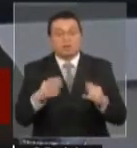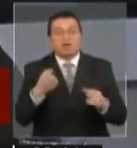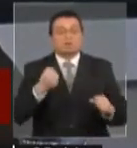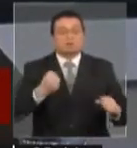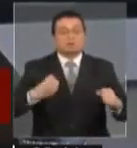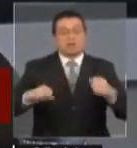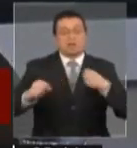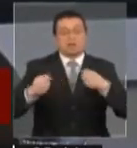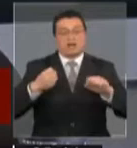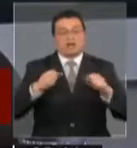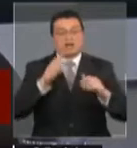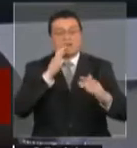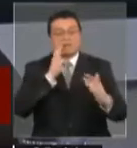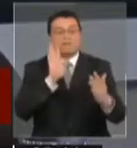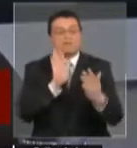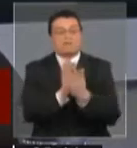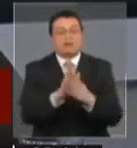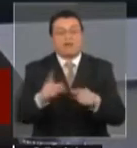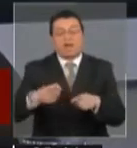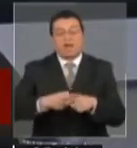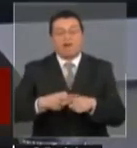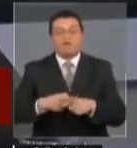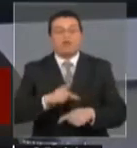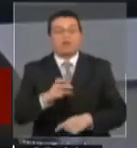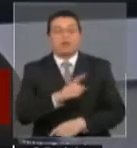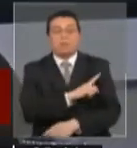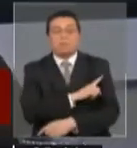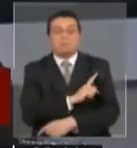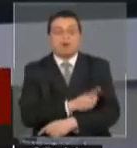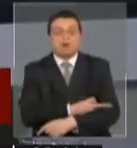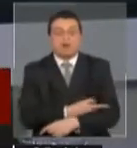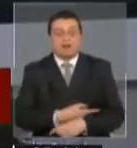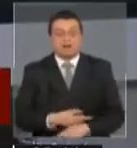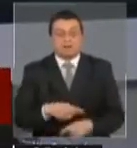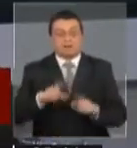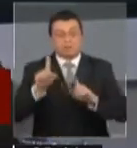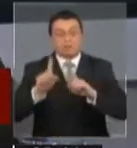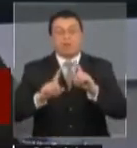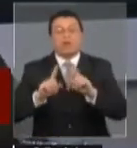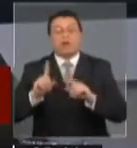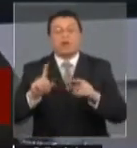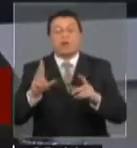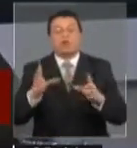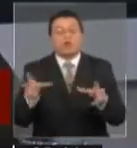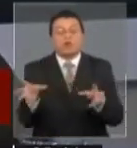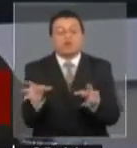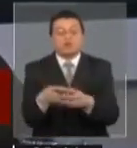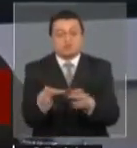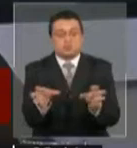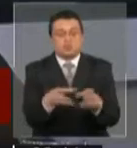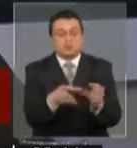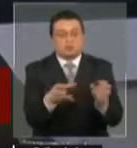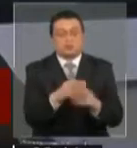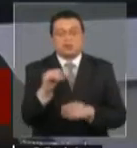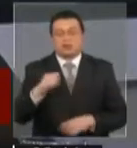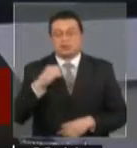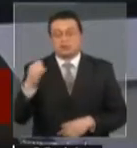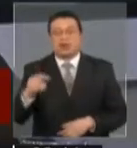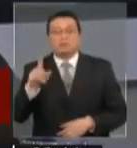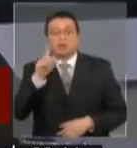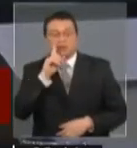rebeldía frente al abuso de poder de ciertos núcleos que siempre lo han